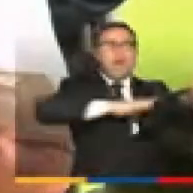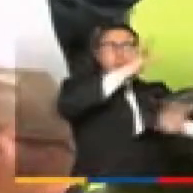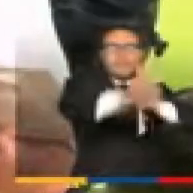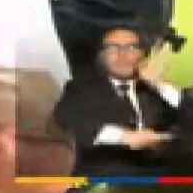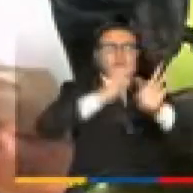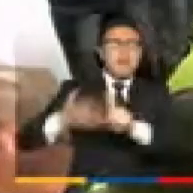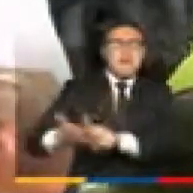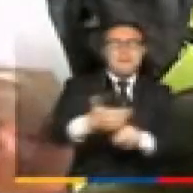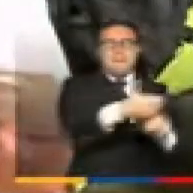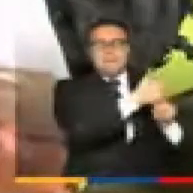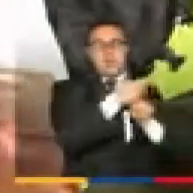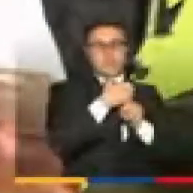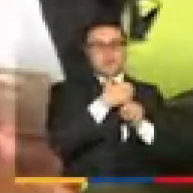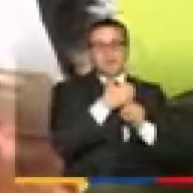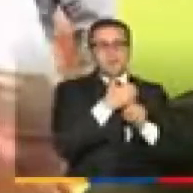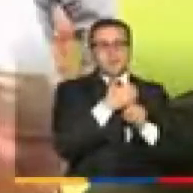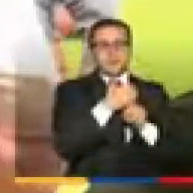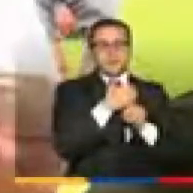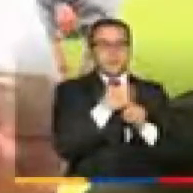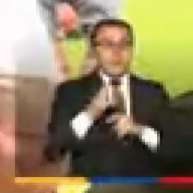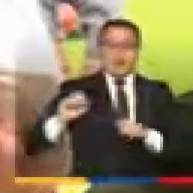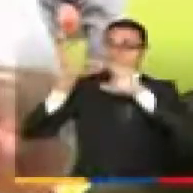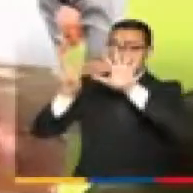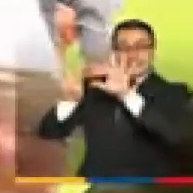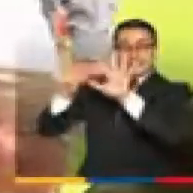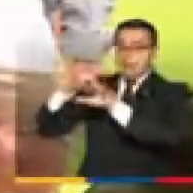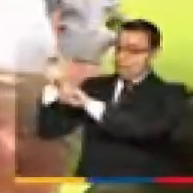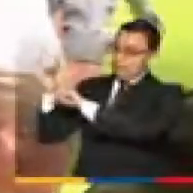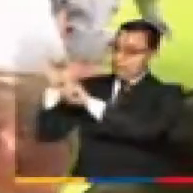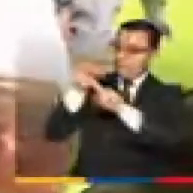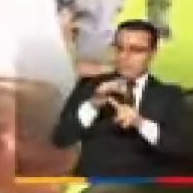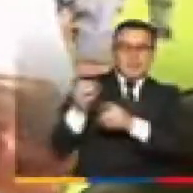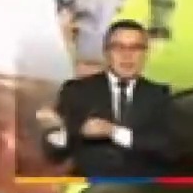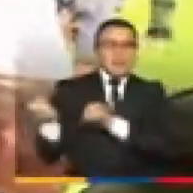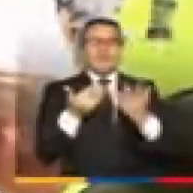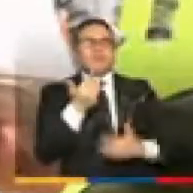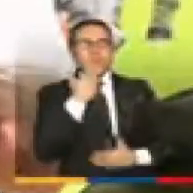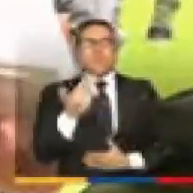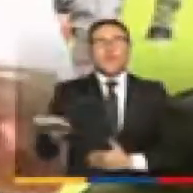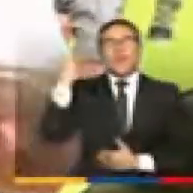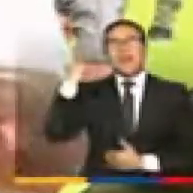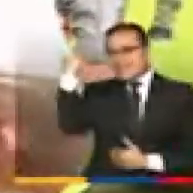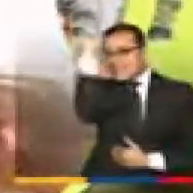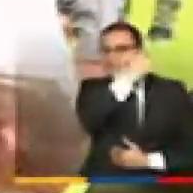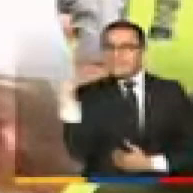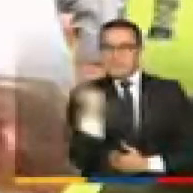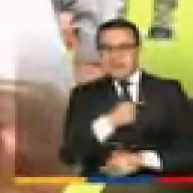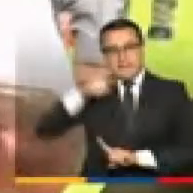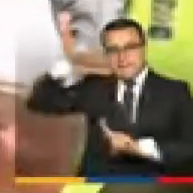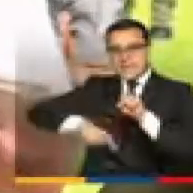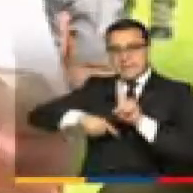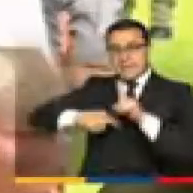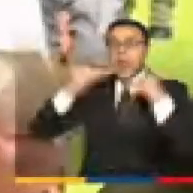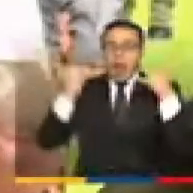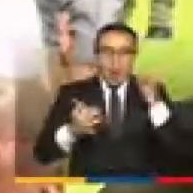ambiente. Los primeros 7 helicópteros llegaron a Colombia en septiembre estamos en proceso